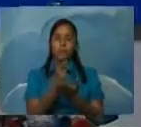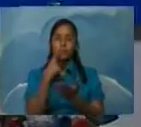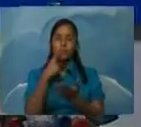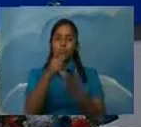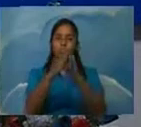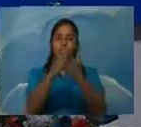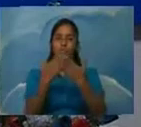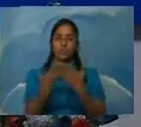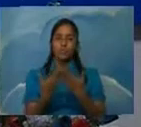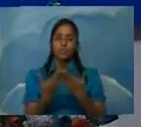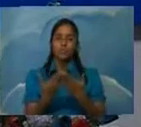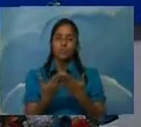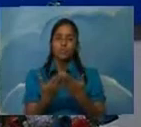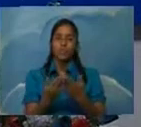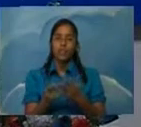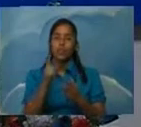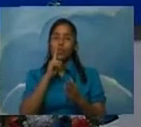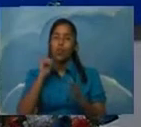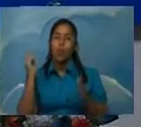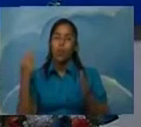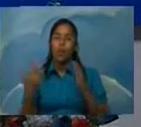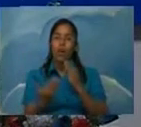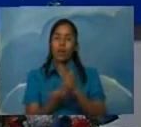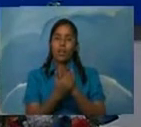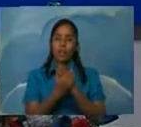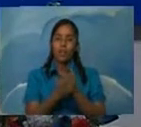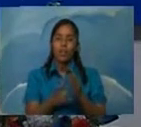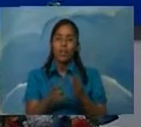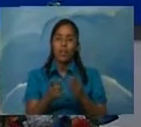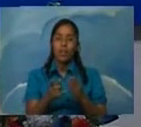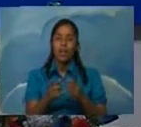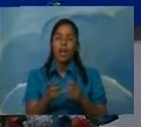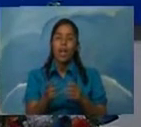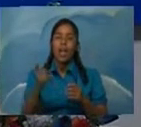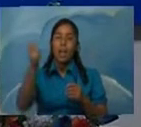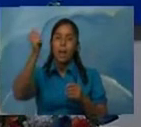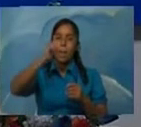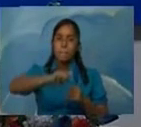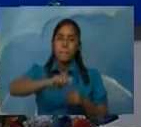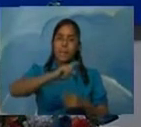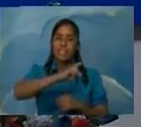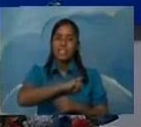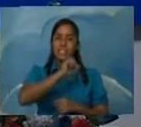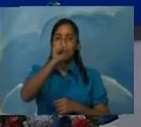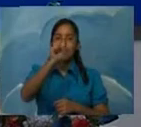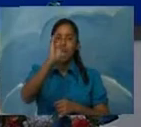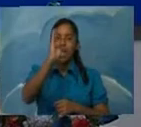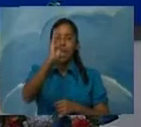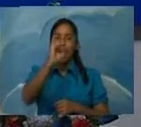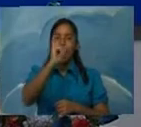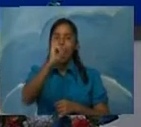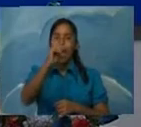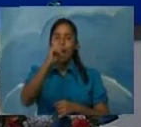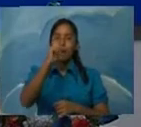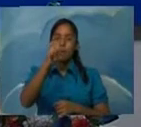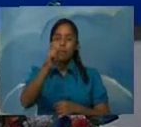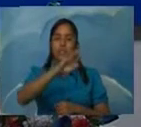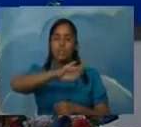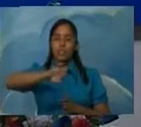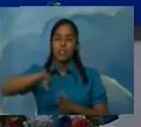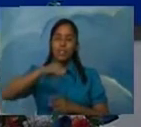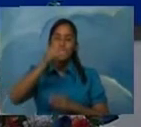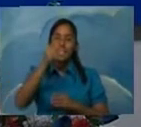compa. Guardarás el mes de Abib y harás Pascua